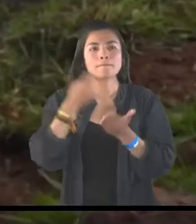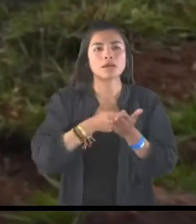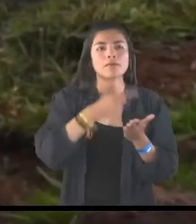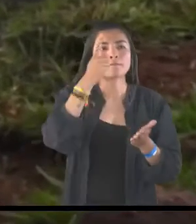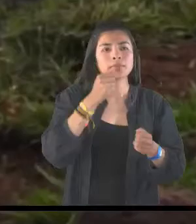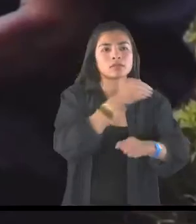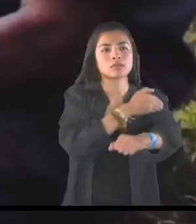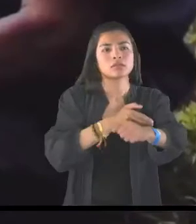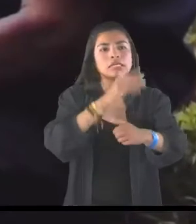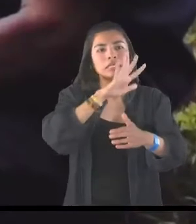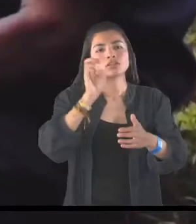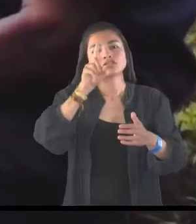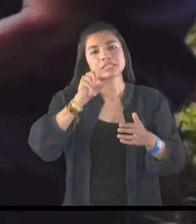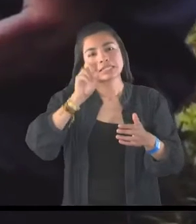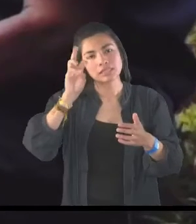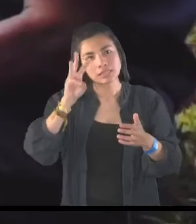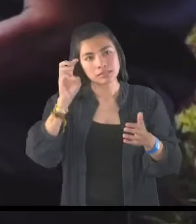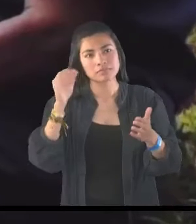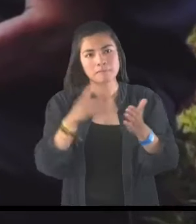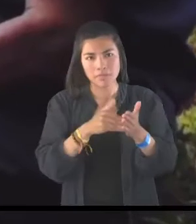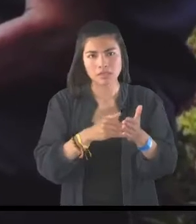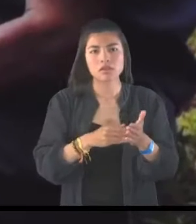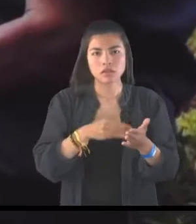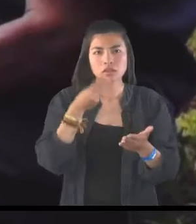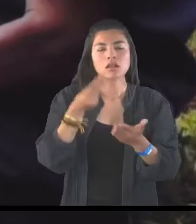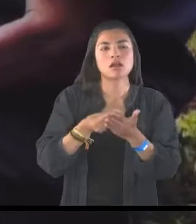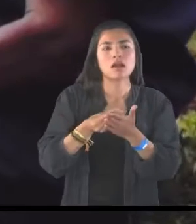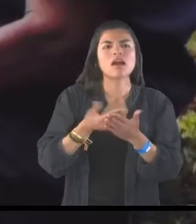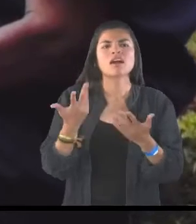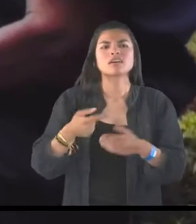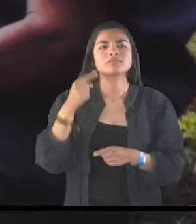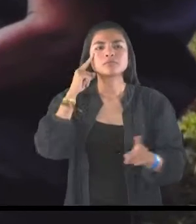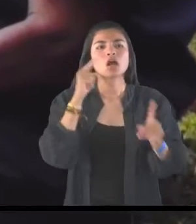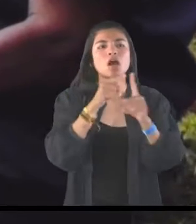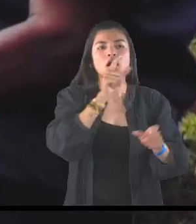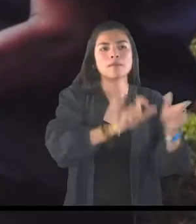1.563.672 indemnizaciones que han beneficiado a